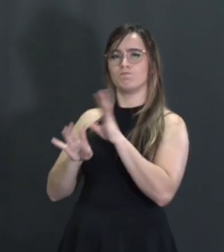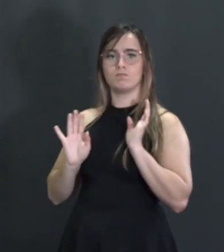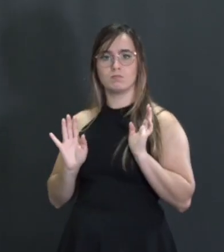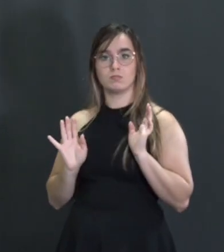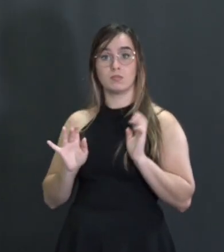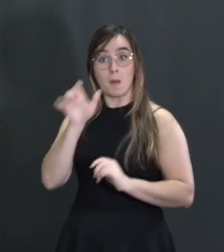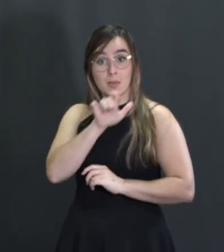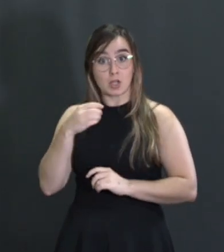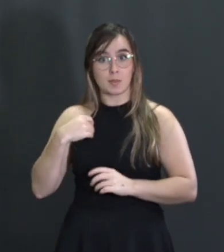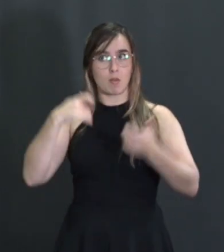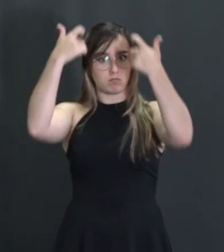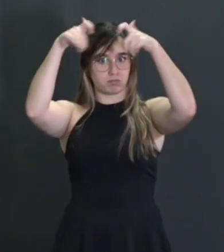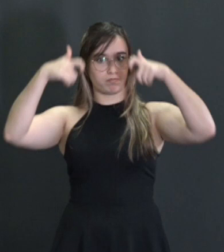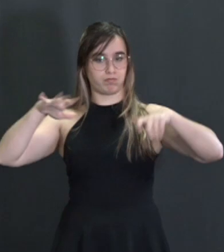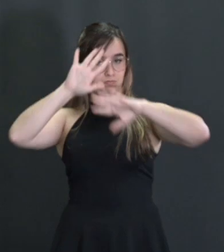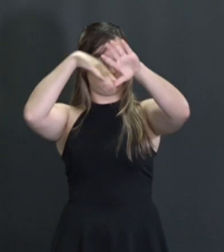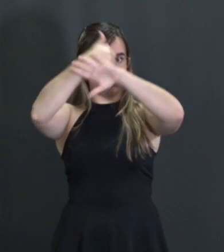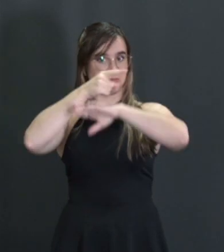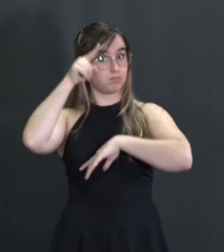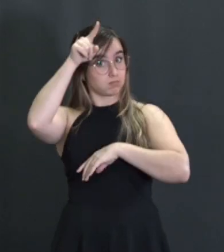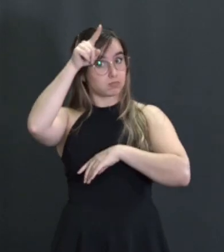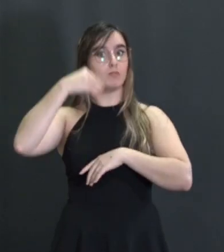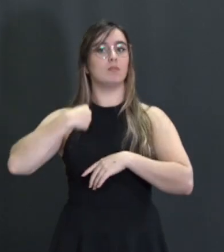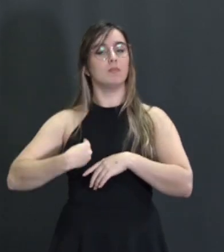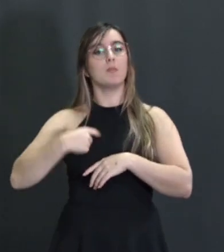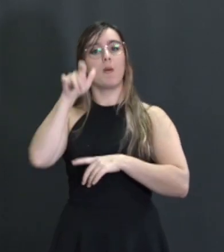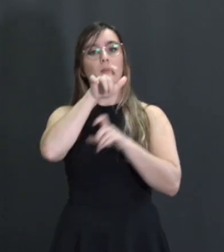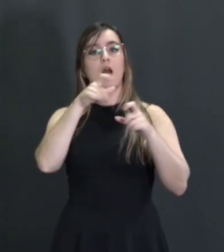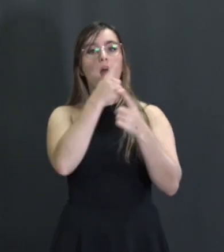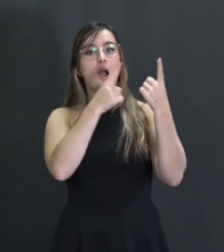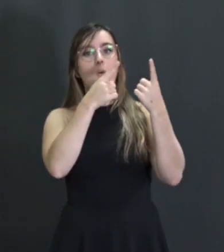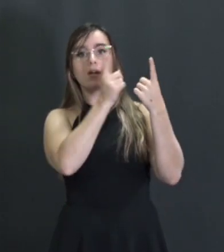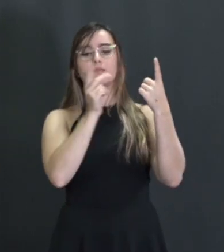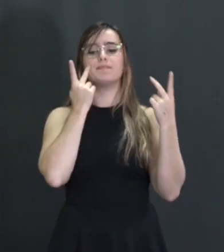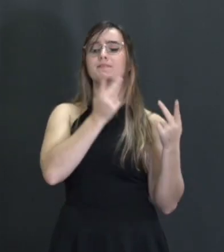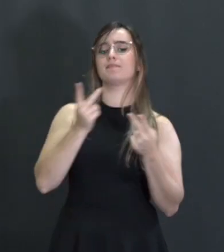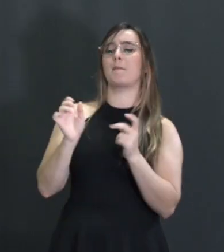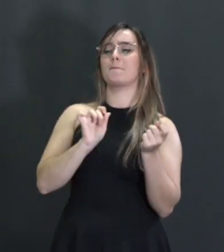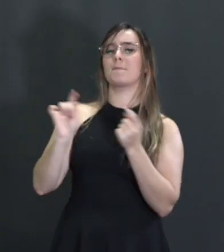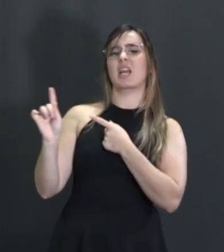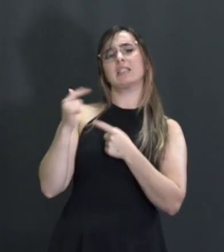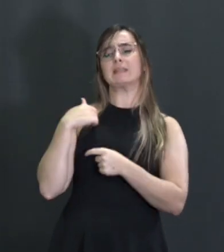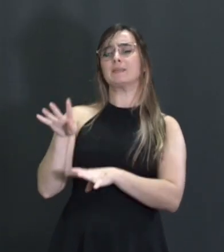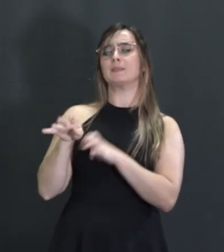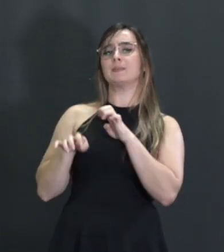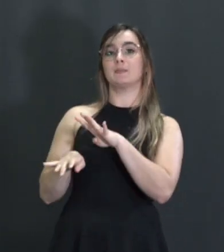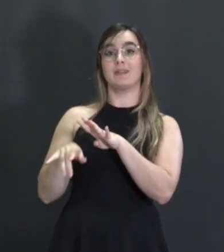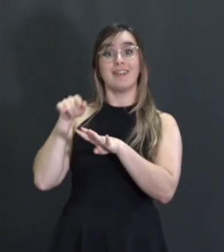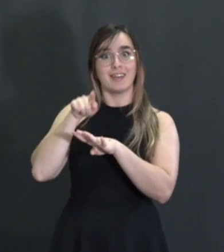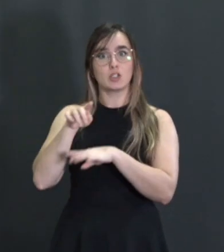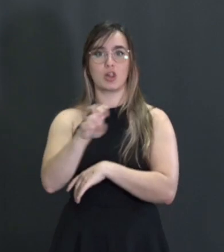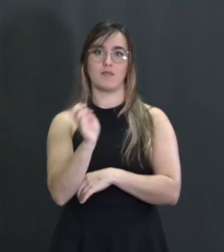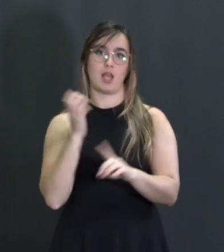está sentada en escaños que cuestiona a las personas migrantes. Y eso son amenazas a la